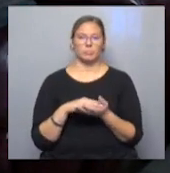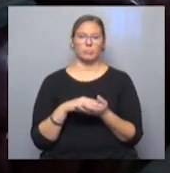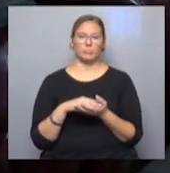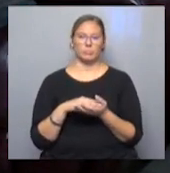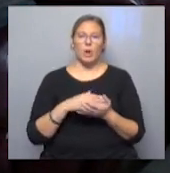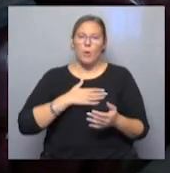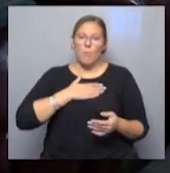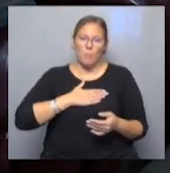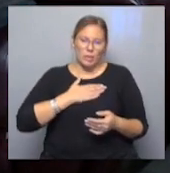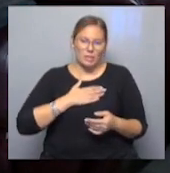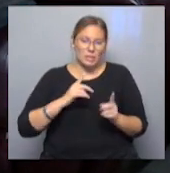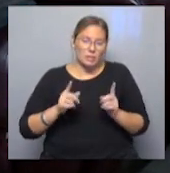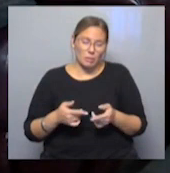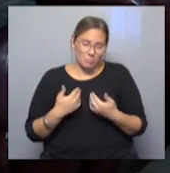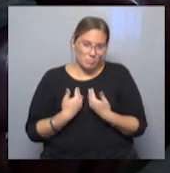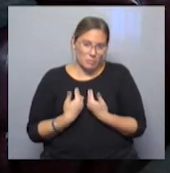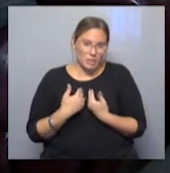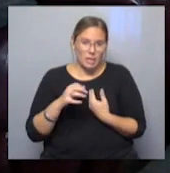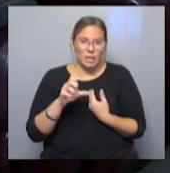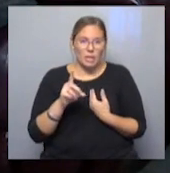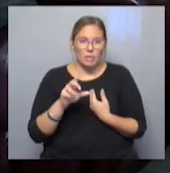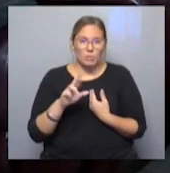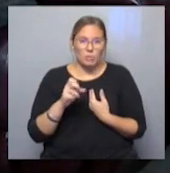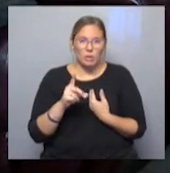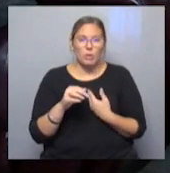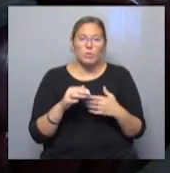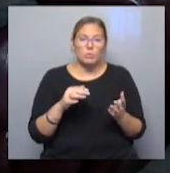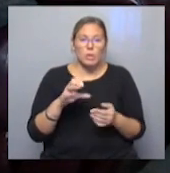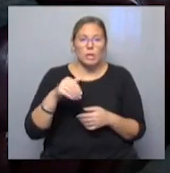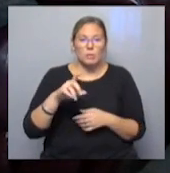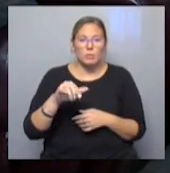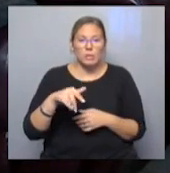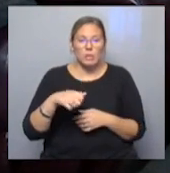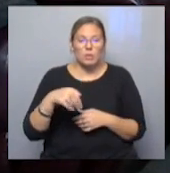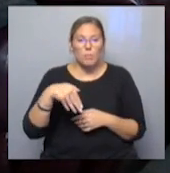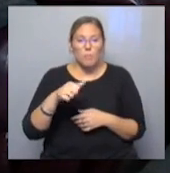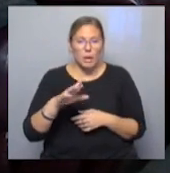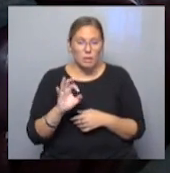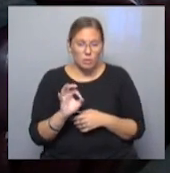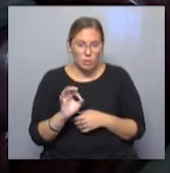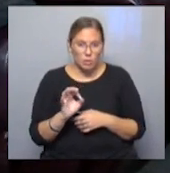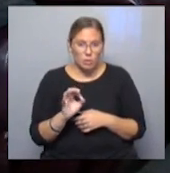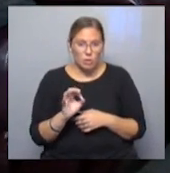Un gusto para mí también. Así que Eduardo, Zurdo, Emiliano y Mario,